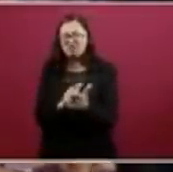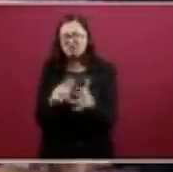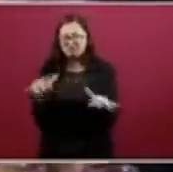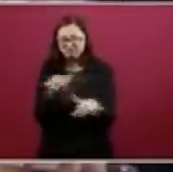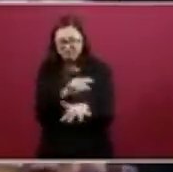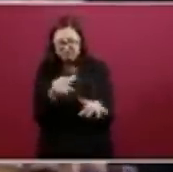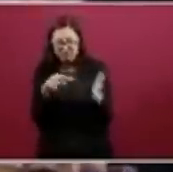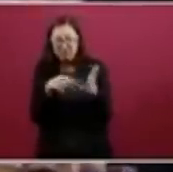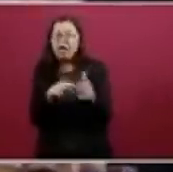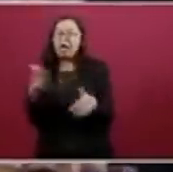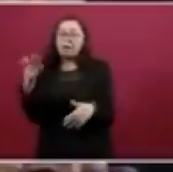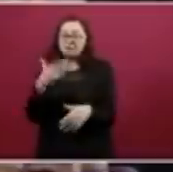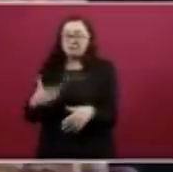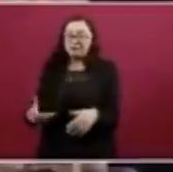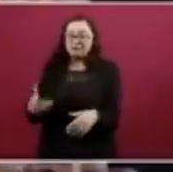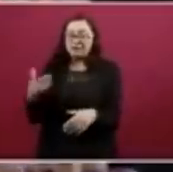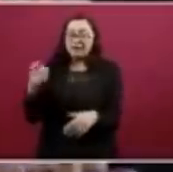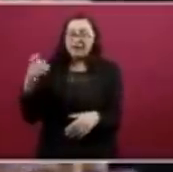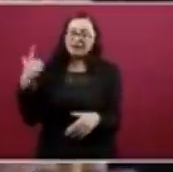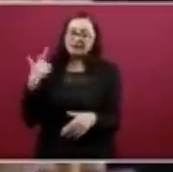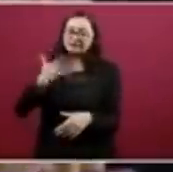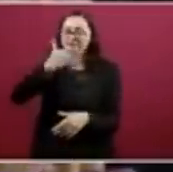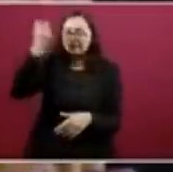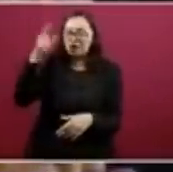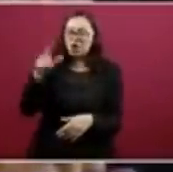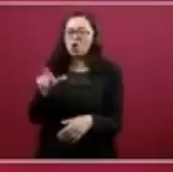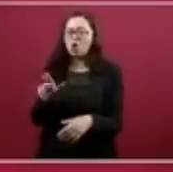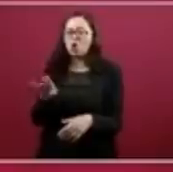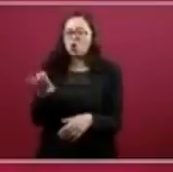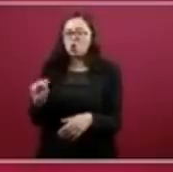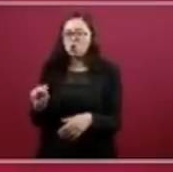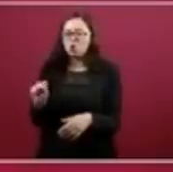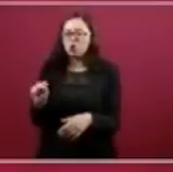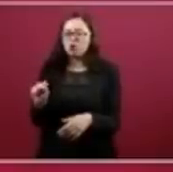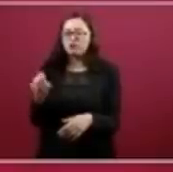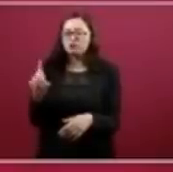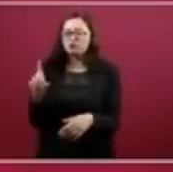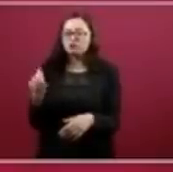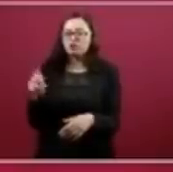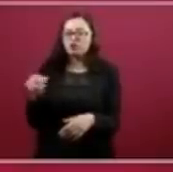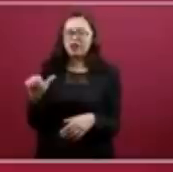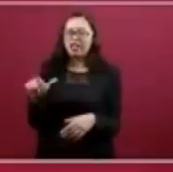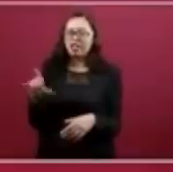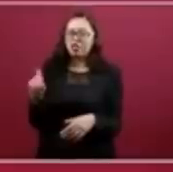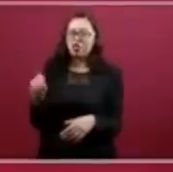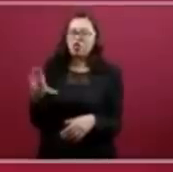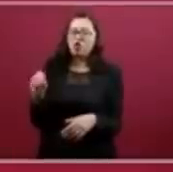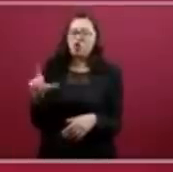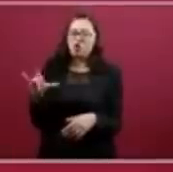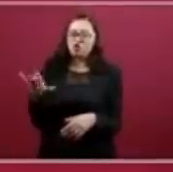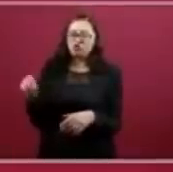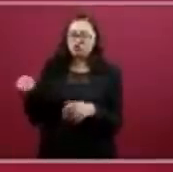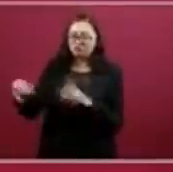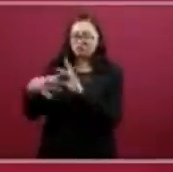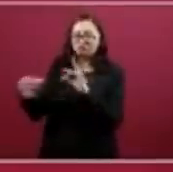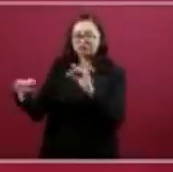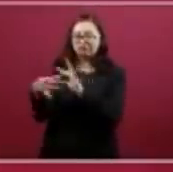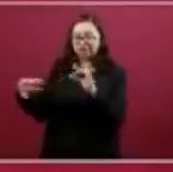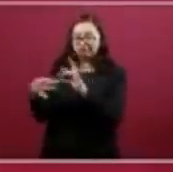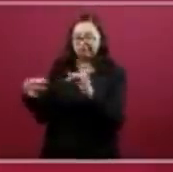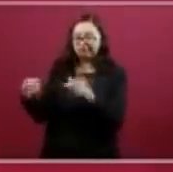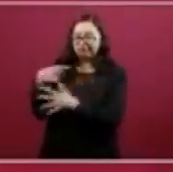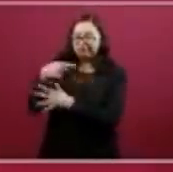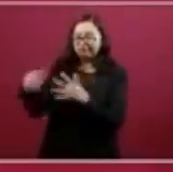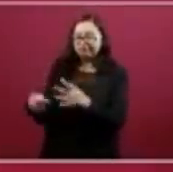Donaldo Colosio. Quienes deberían de servirla. Es ese discurso. Y hombres afligidos. Importante.